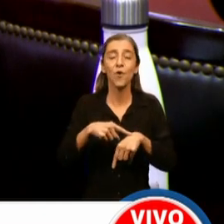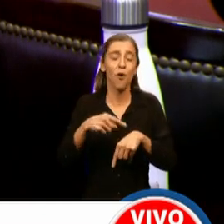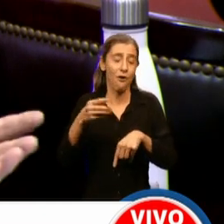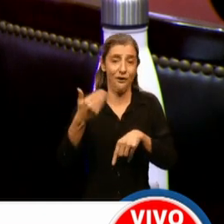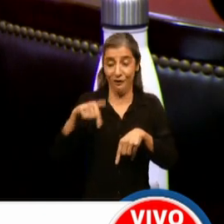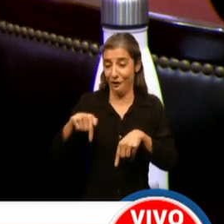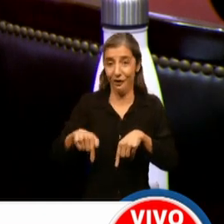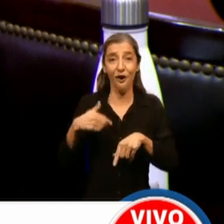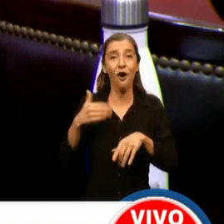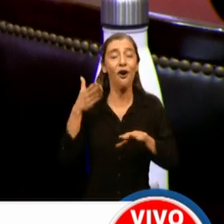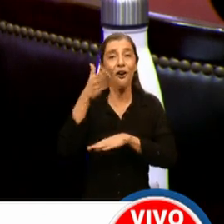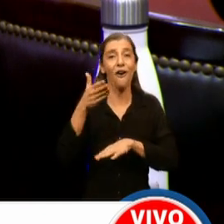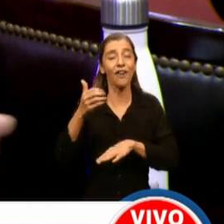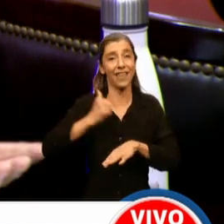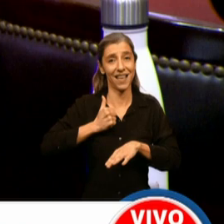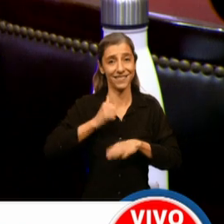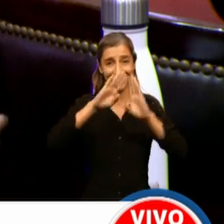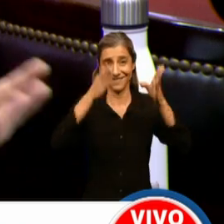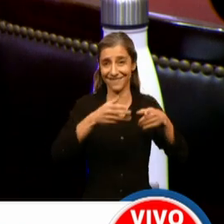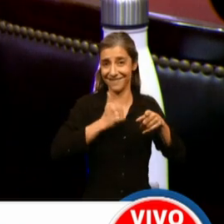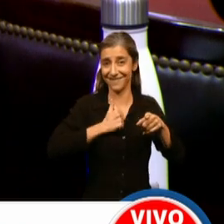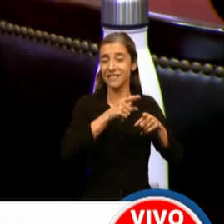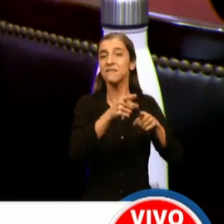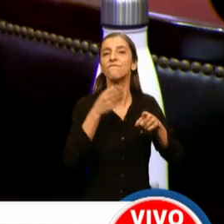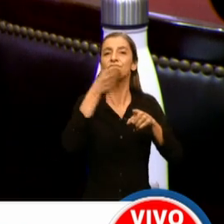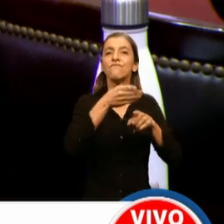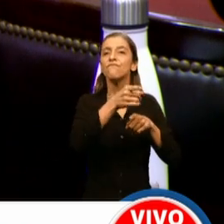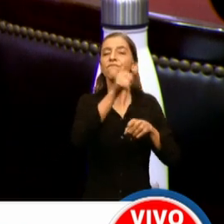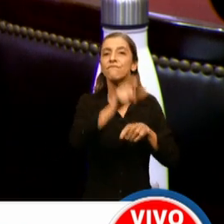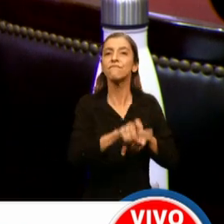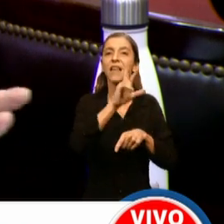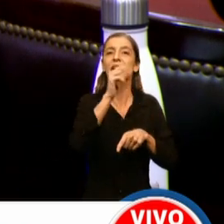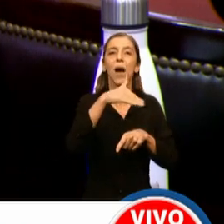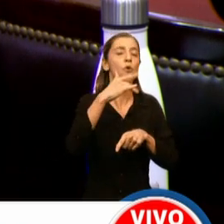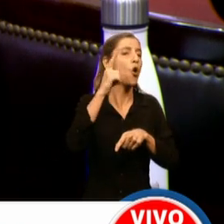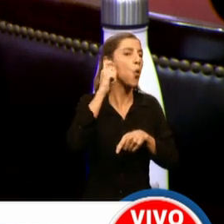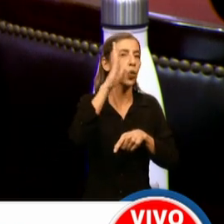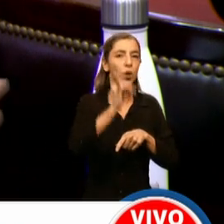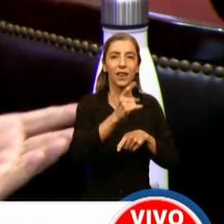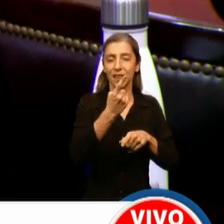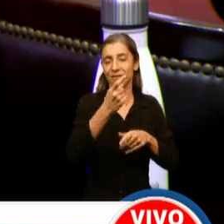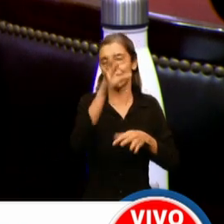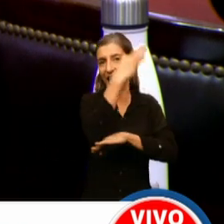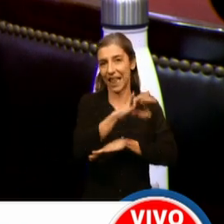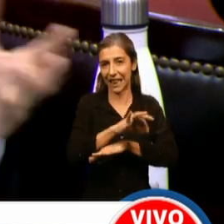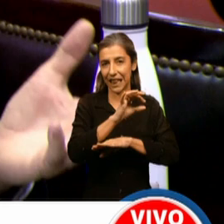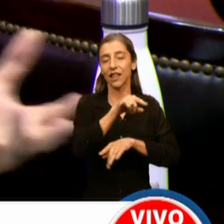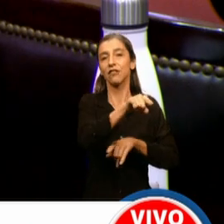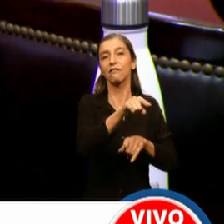donde ramón gutiérrez de un arquitecto hizo una muestra de